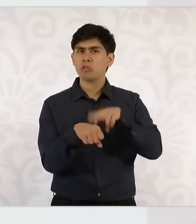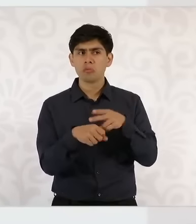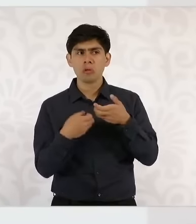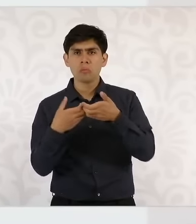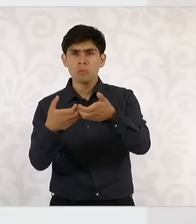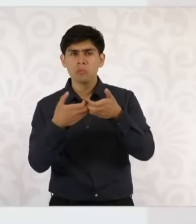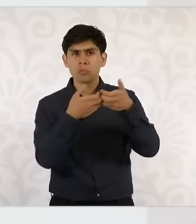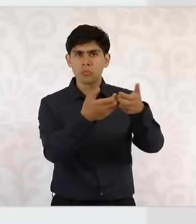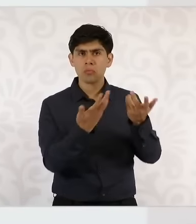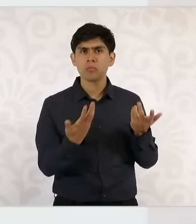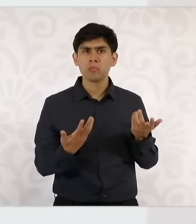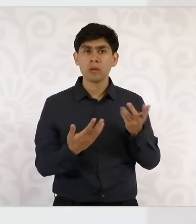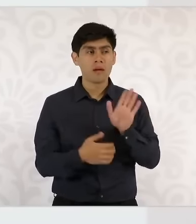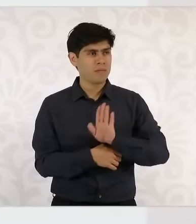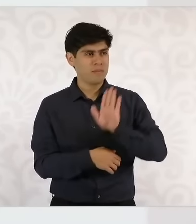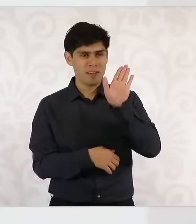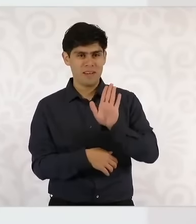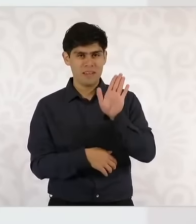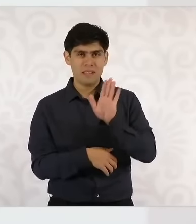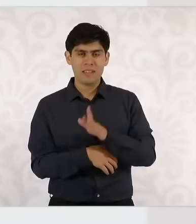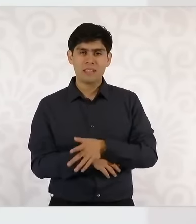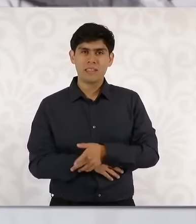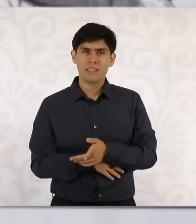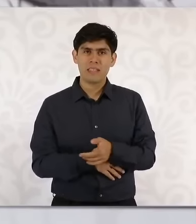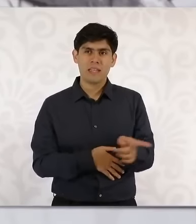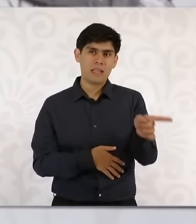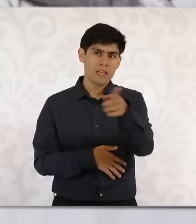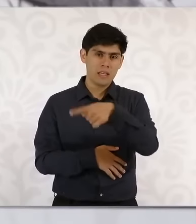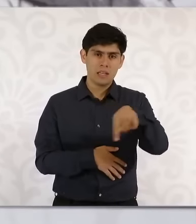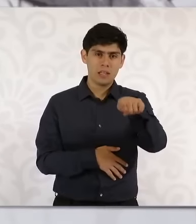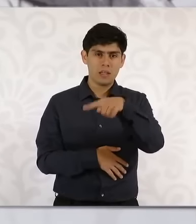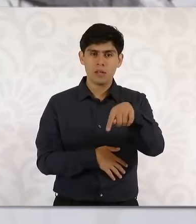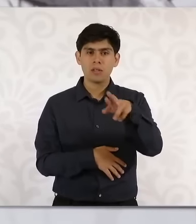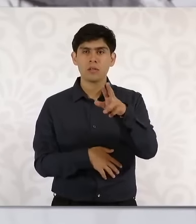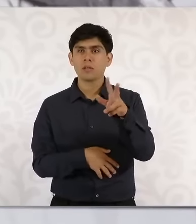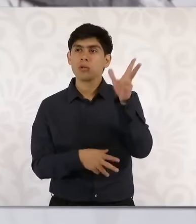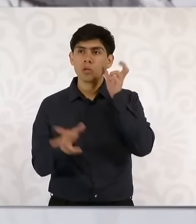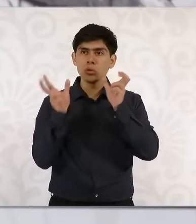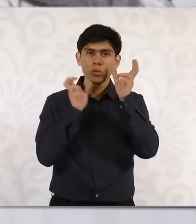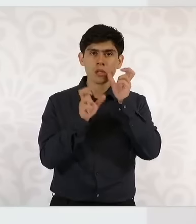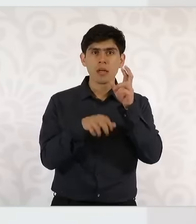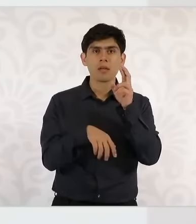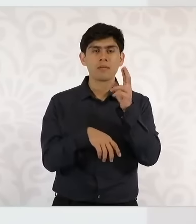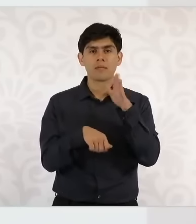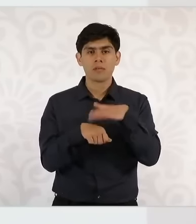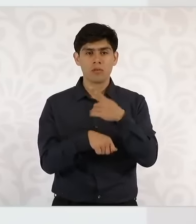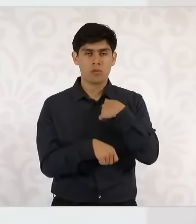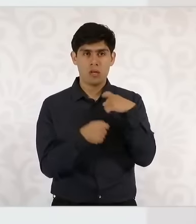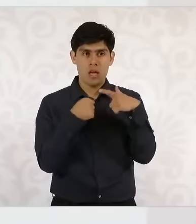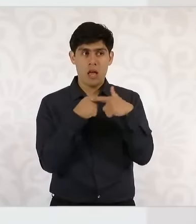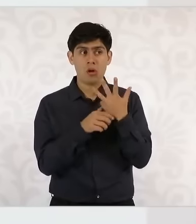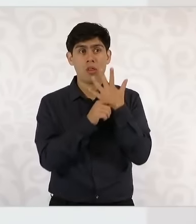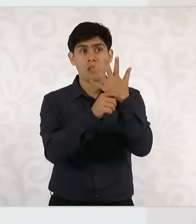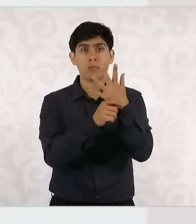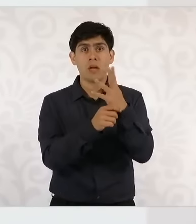Más parece que nos oyen, ¿no? Porque decimos una cosa y rápido se preparan para mandar a alguien a decir, ay, vamos a gritarle a